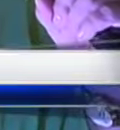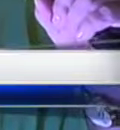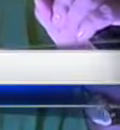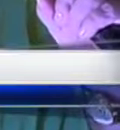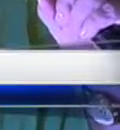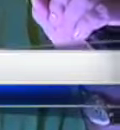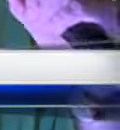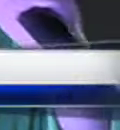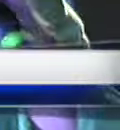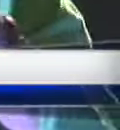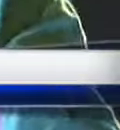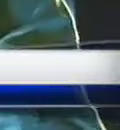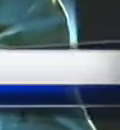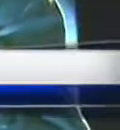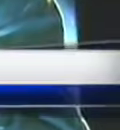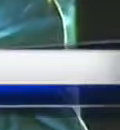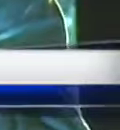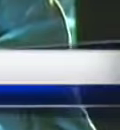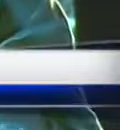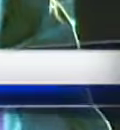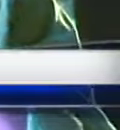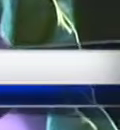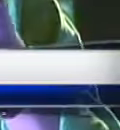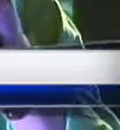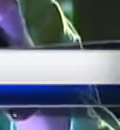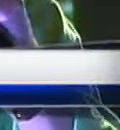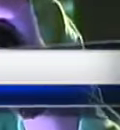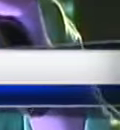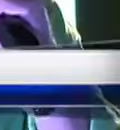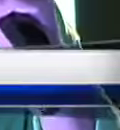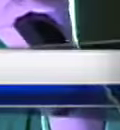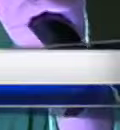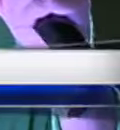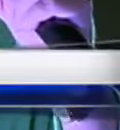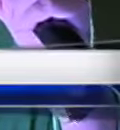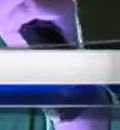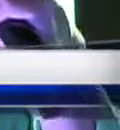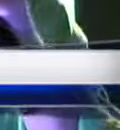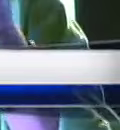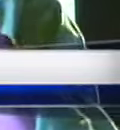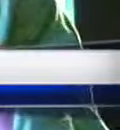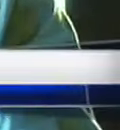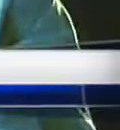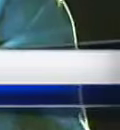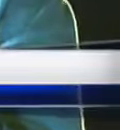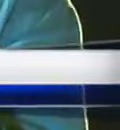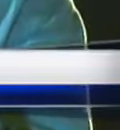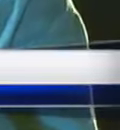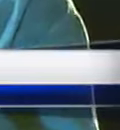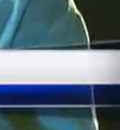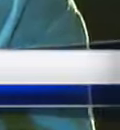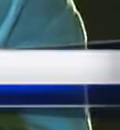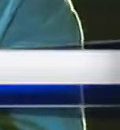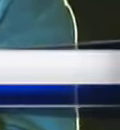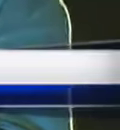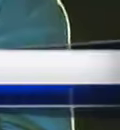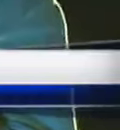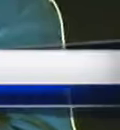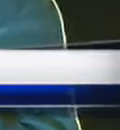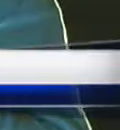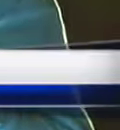algún día, guayaquileñas y guayaquileños queridos, ecuatorianas y ecuatorianos queridos, algún día,